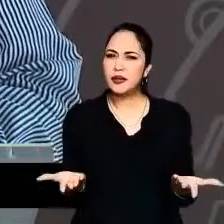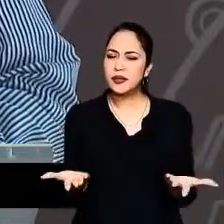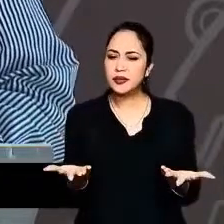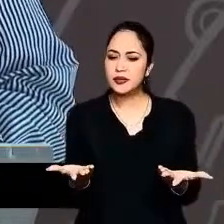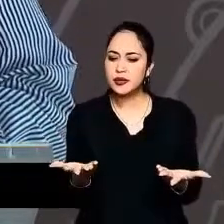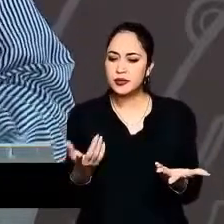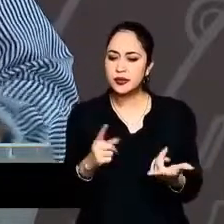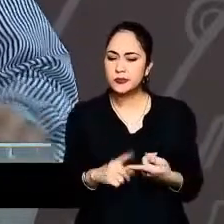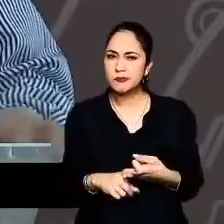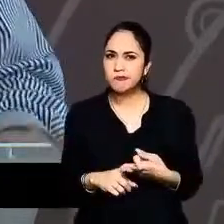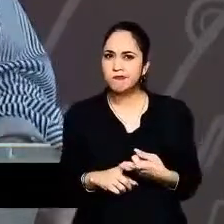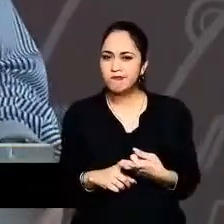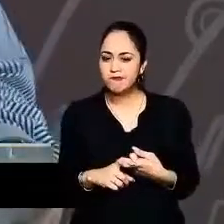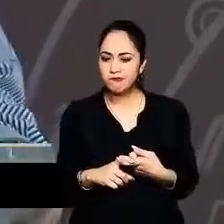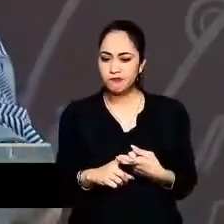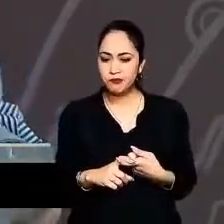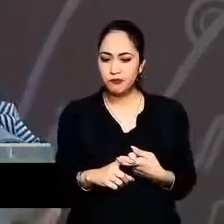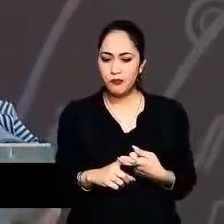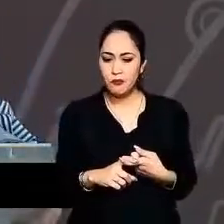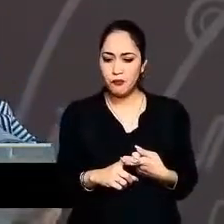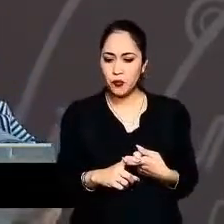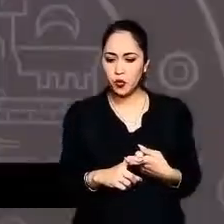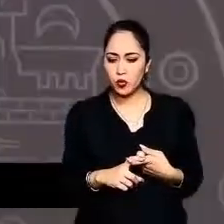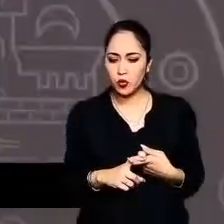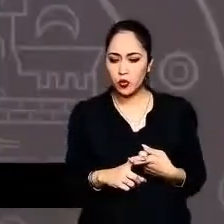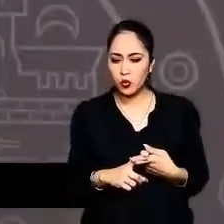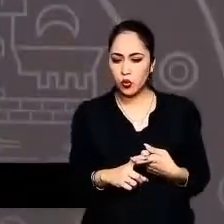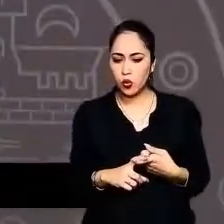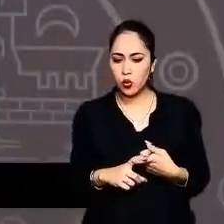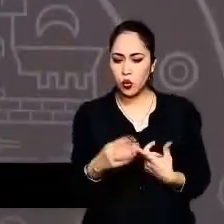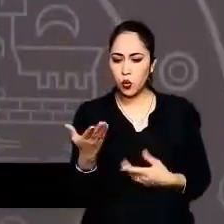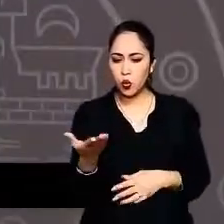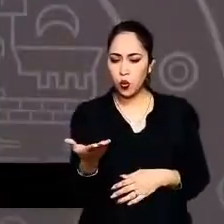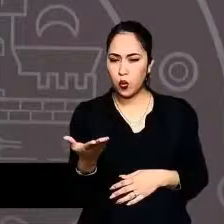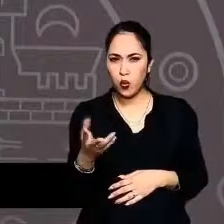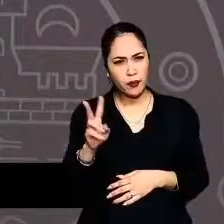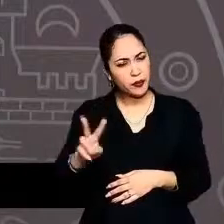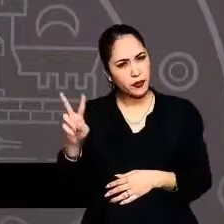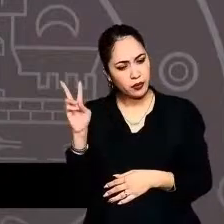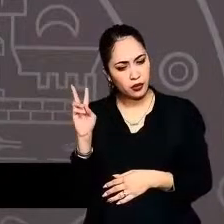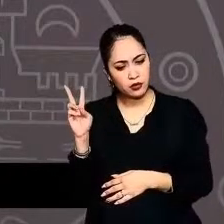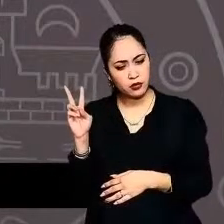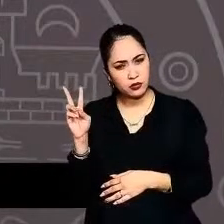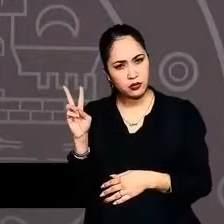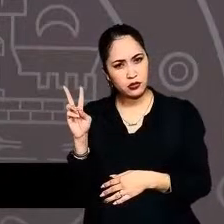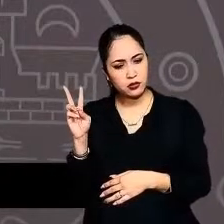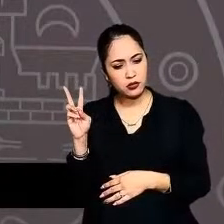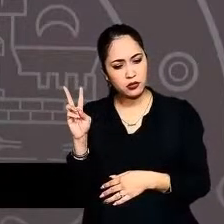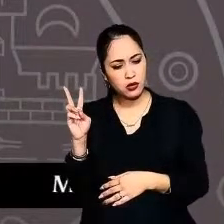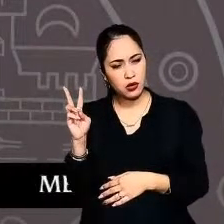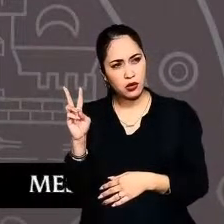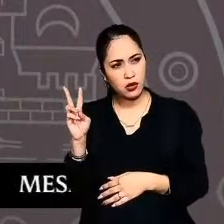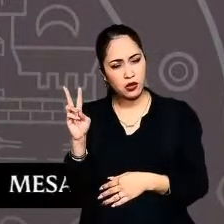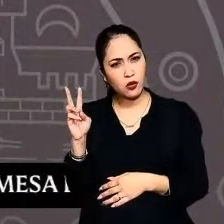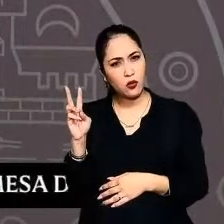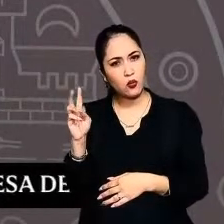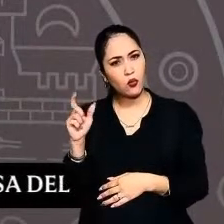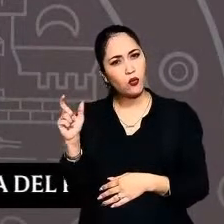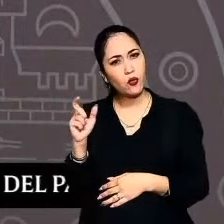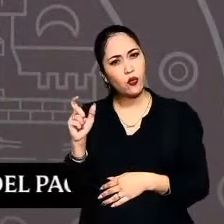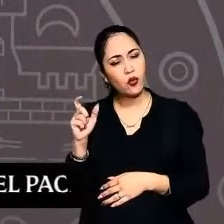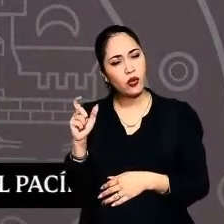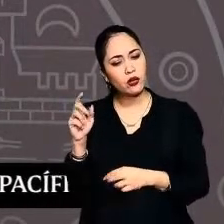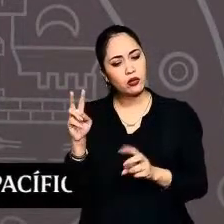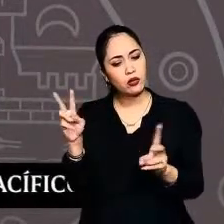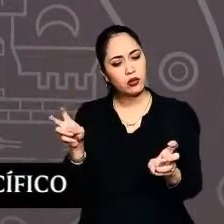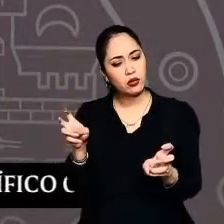un botoncito, lo dimos el viernes con el caso de